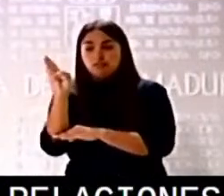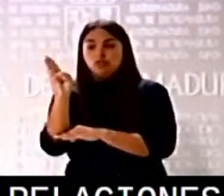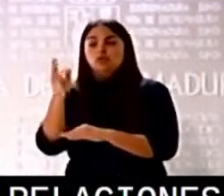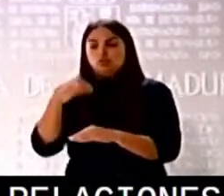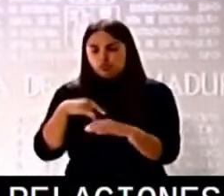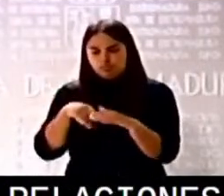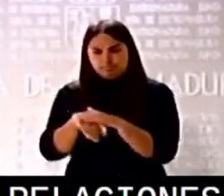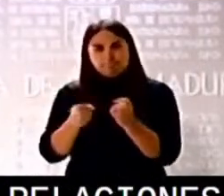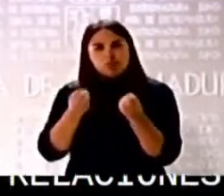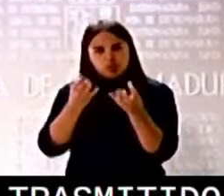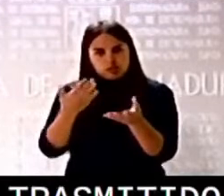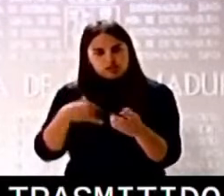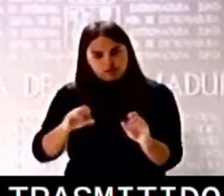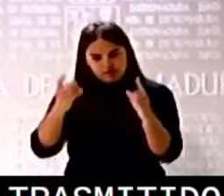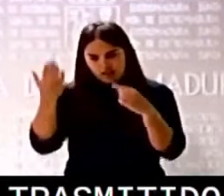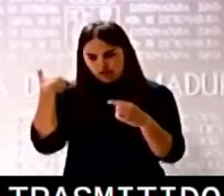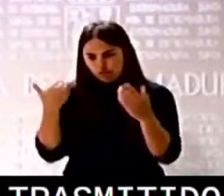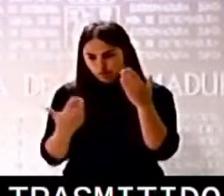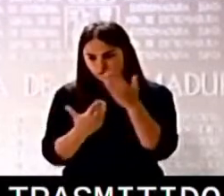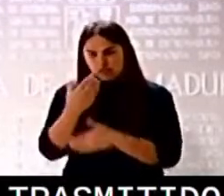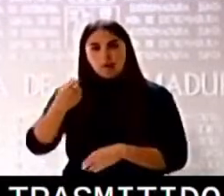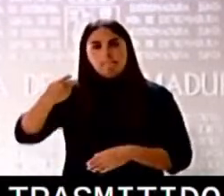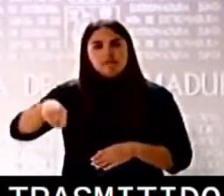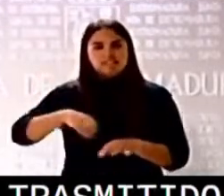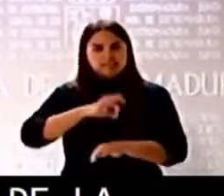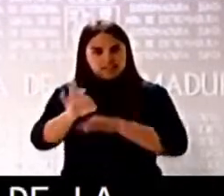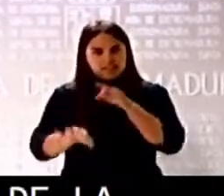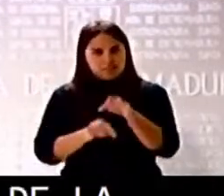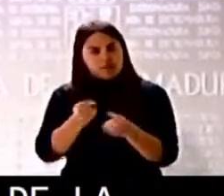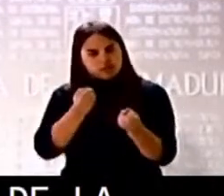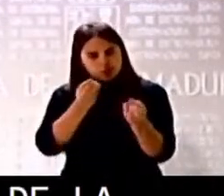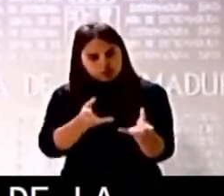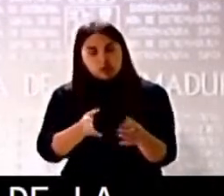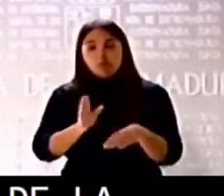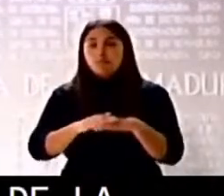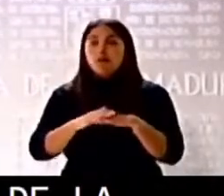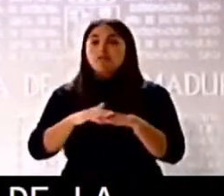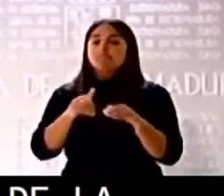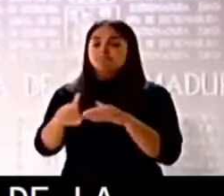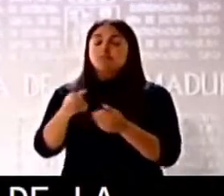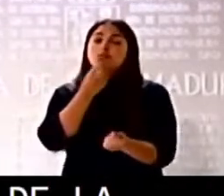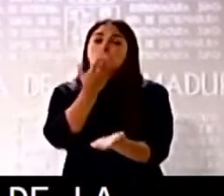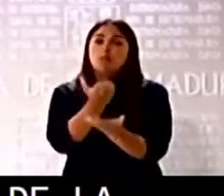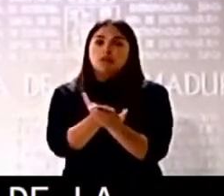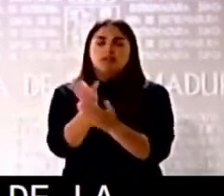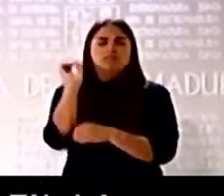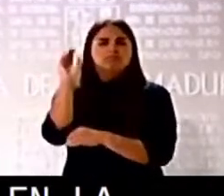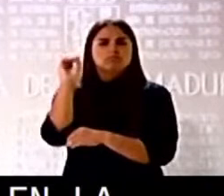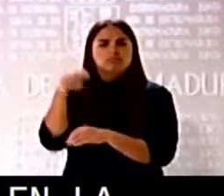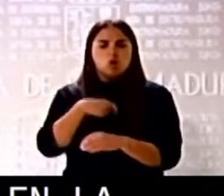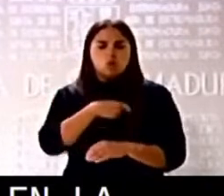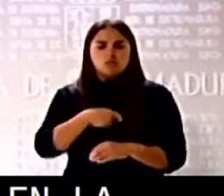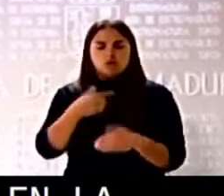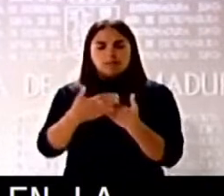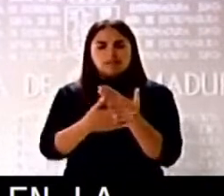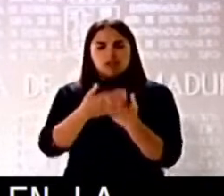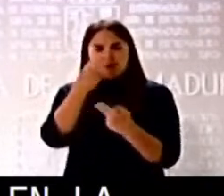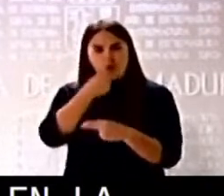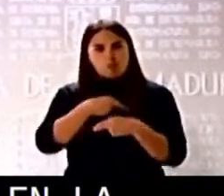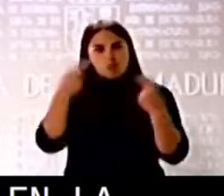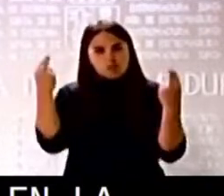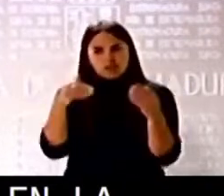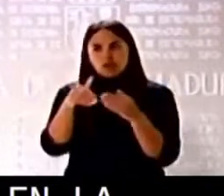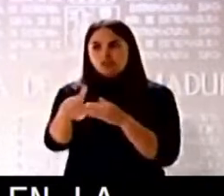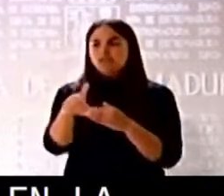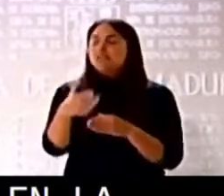he transmitido formalmente esta mañana a la presidenta de la Asamblea para proponer su comparecencia en la Comisión de Administración Pública, a